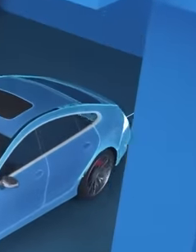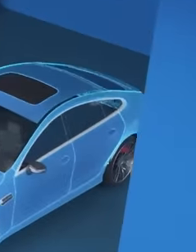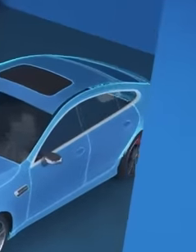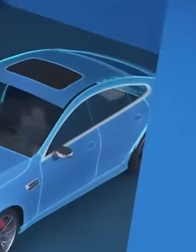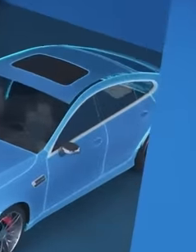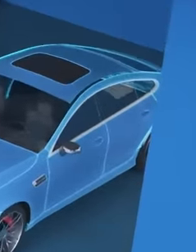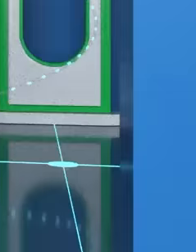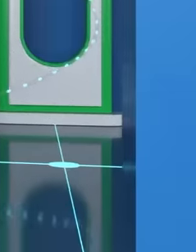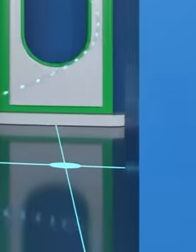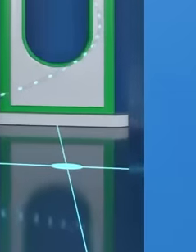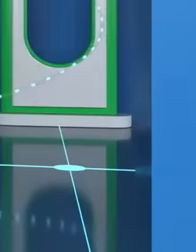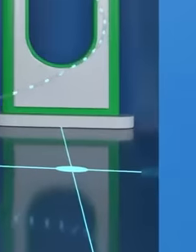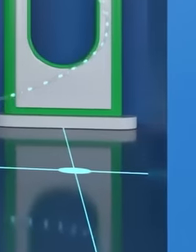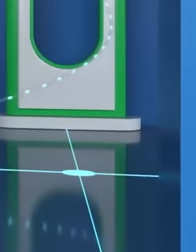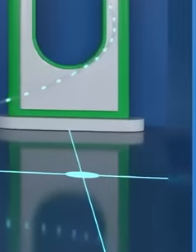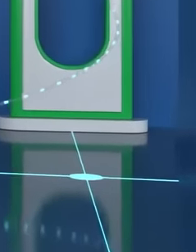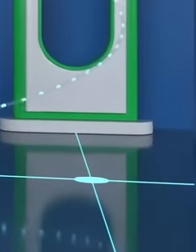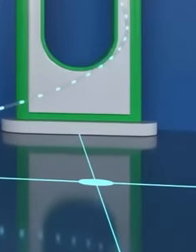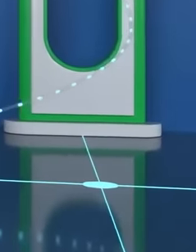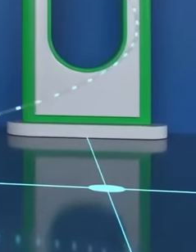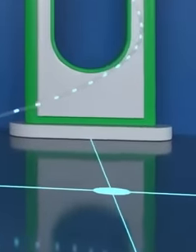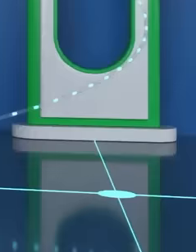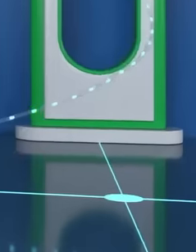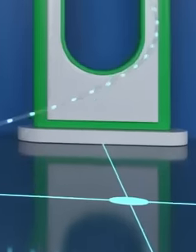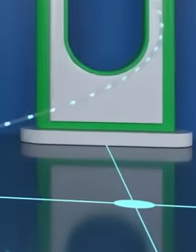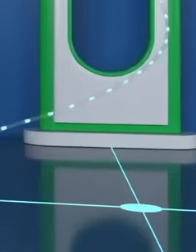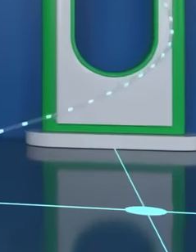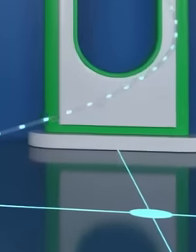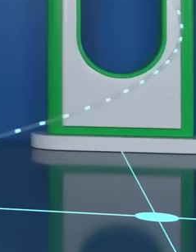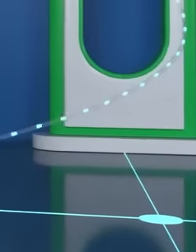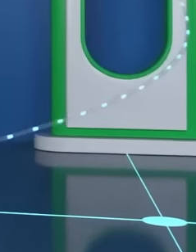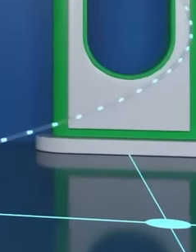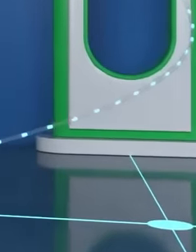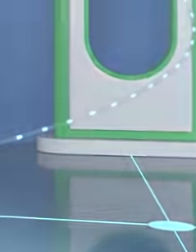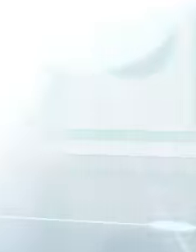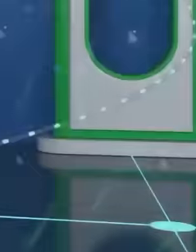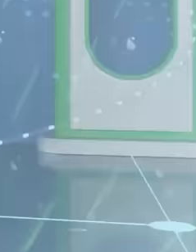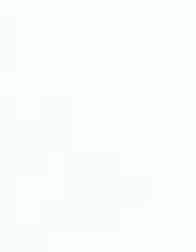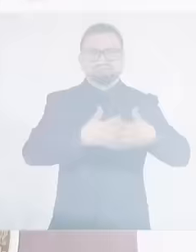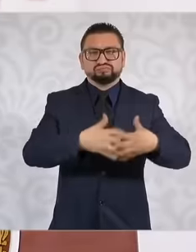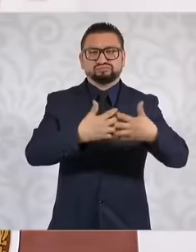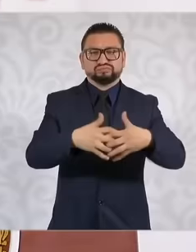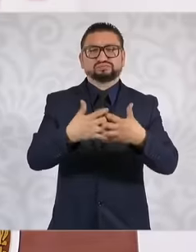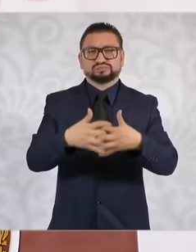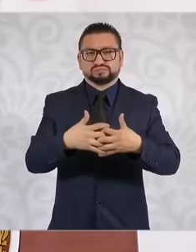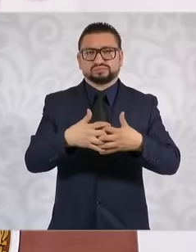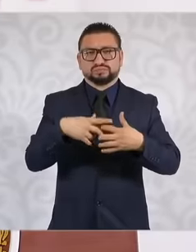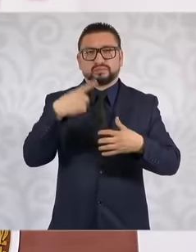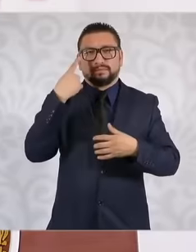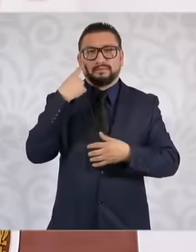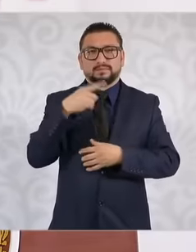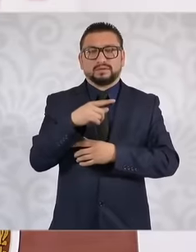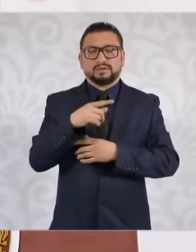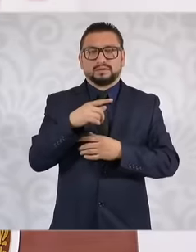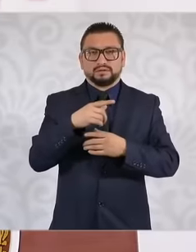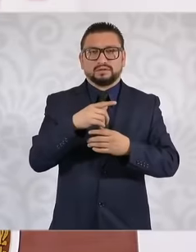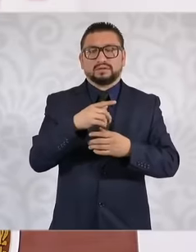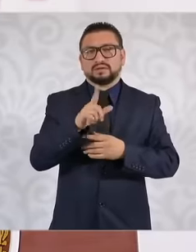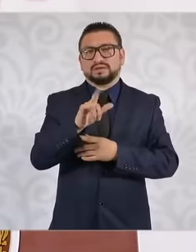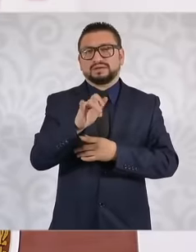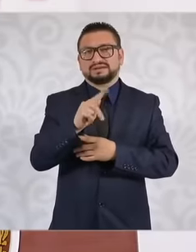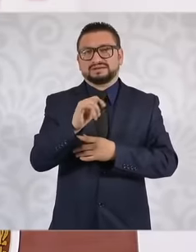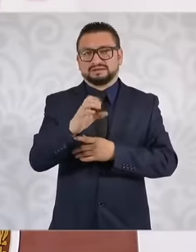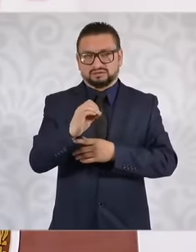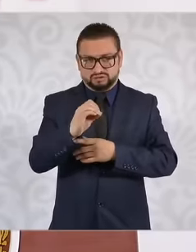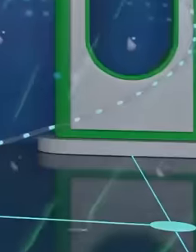funcionar en todos los tipos de terrenos que se tienen en México. La presidenta de México señaló que el plan